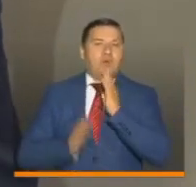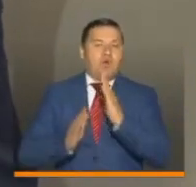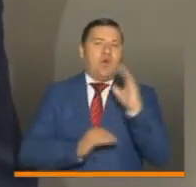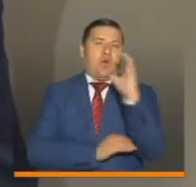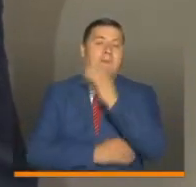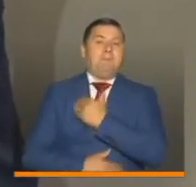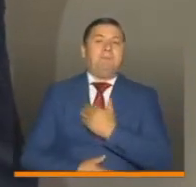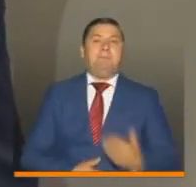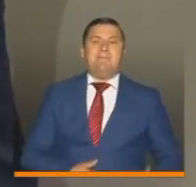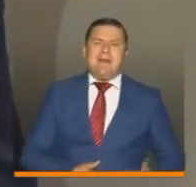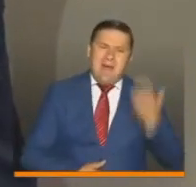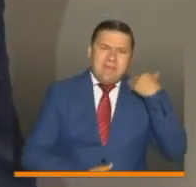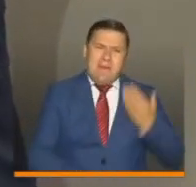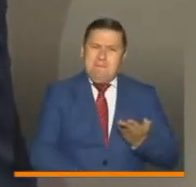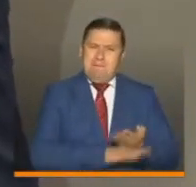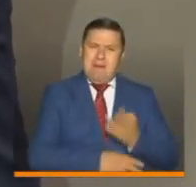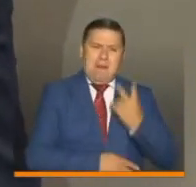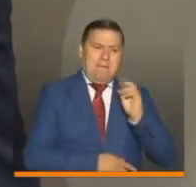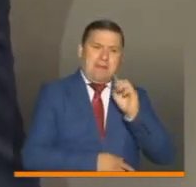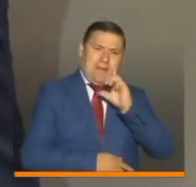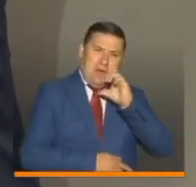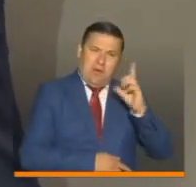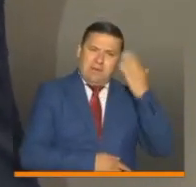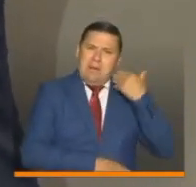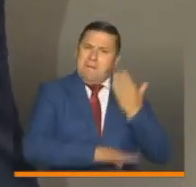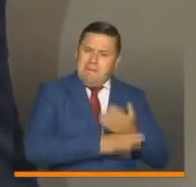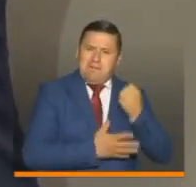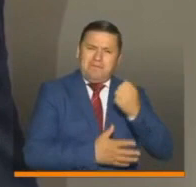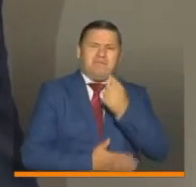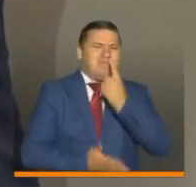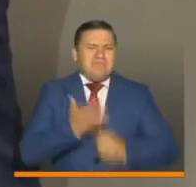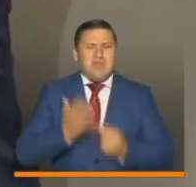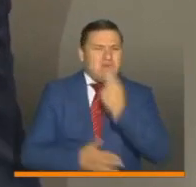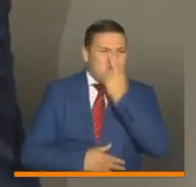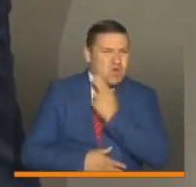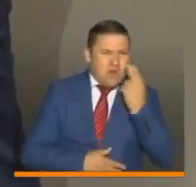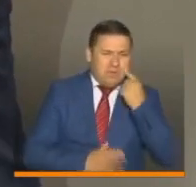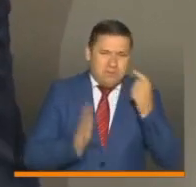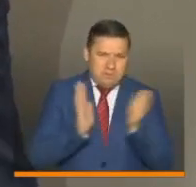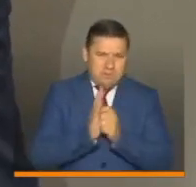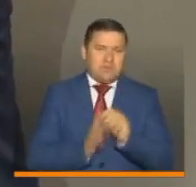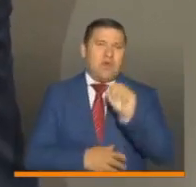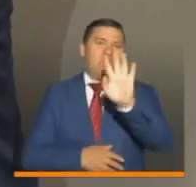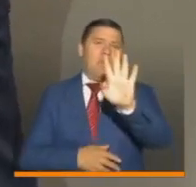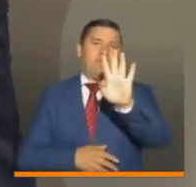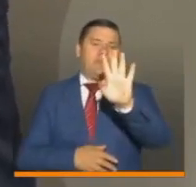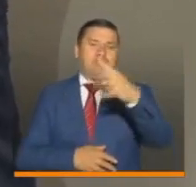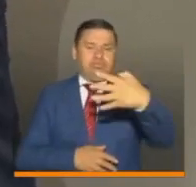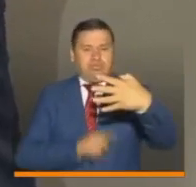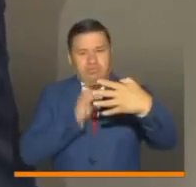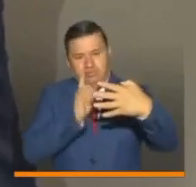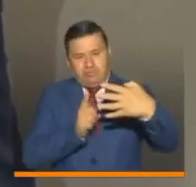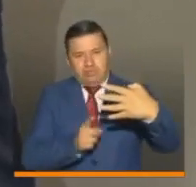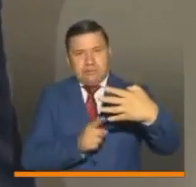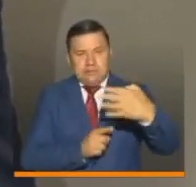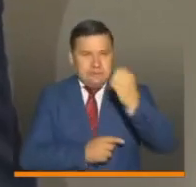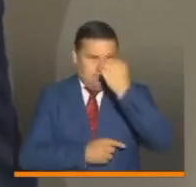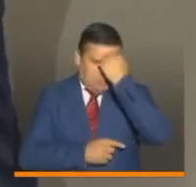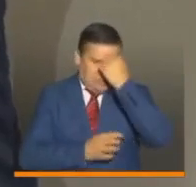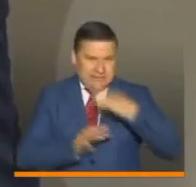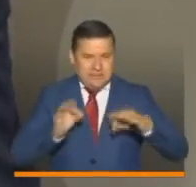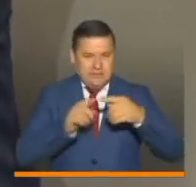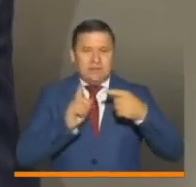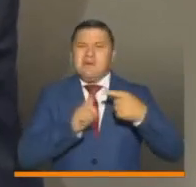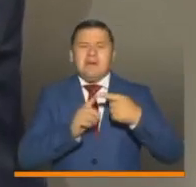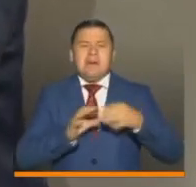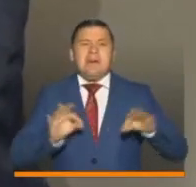que el presidente le propuso a los colombianos el 20 de julio. ¿En qué consistía ese compromiso? Básicamente en 4 compromisos, en 4 hechos importantes.